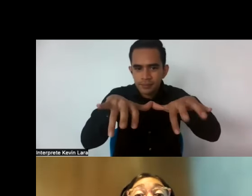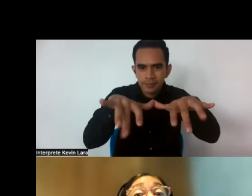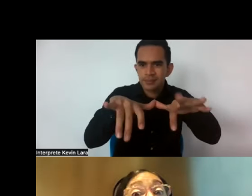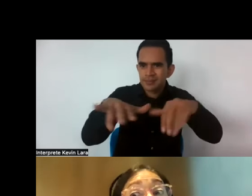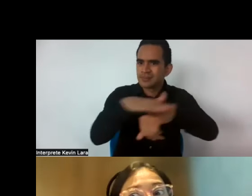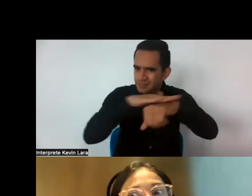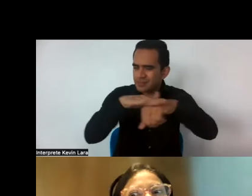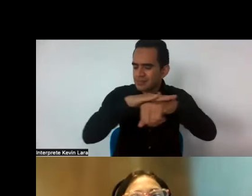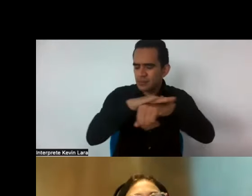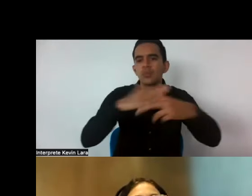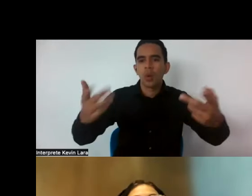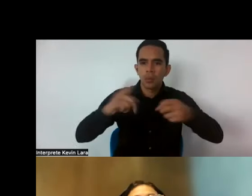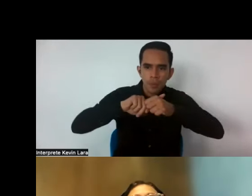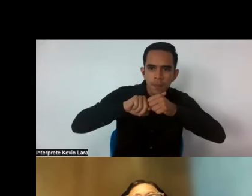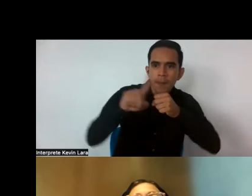micrófonos.